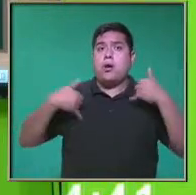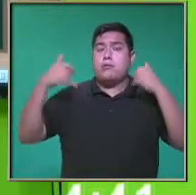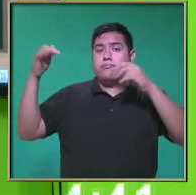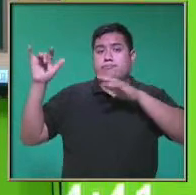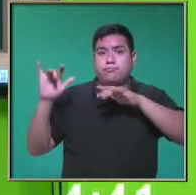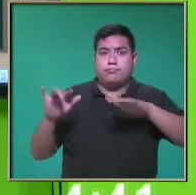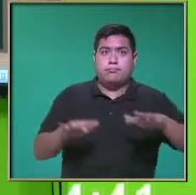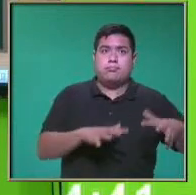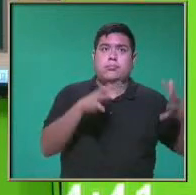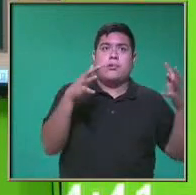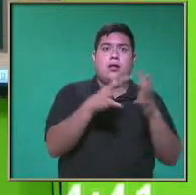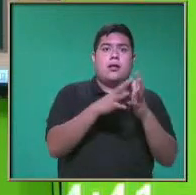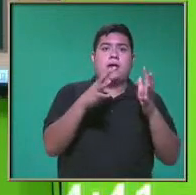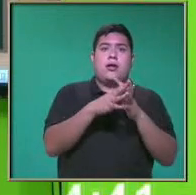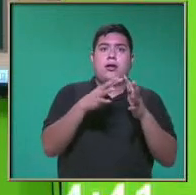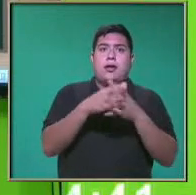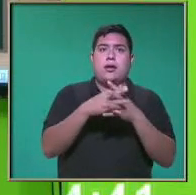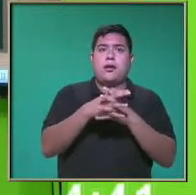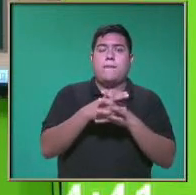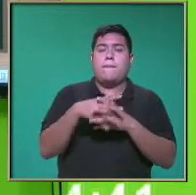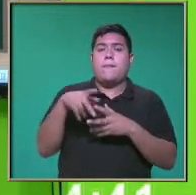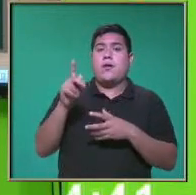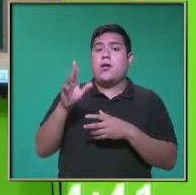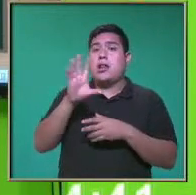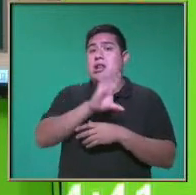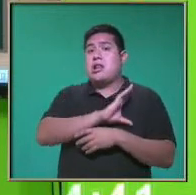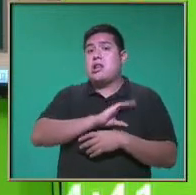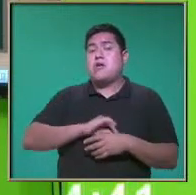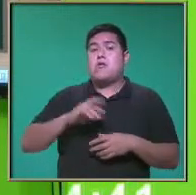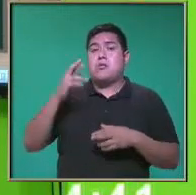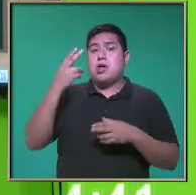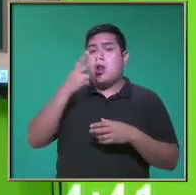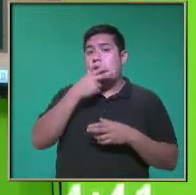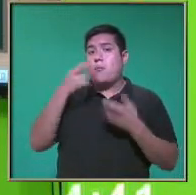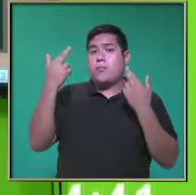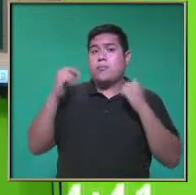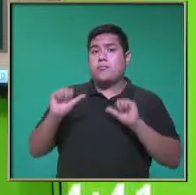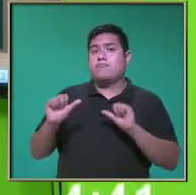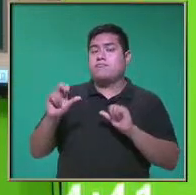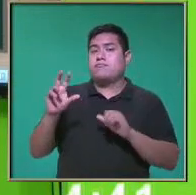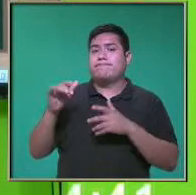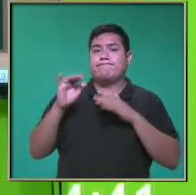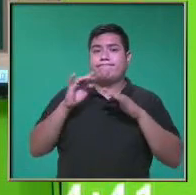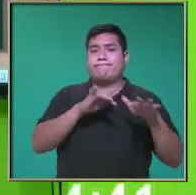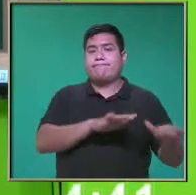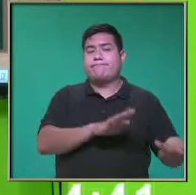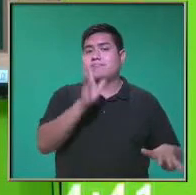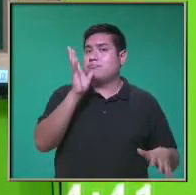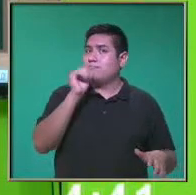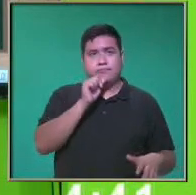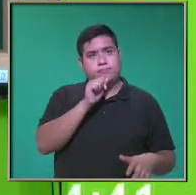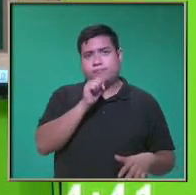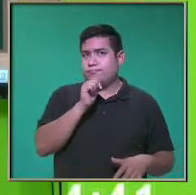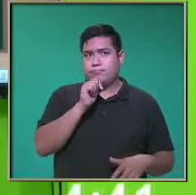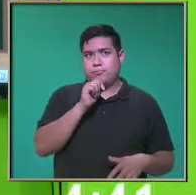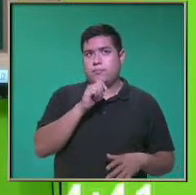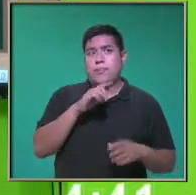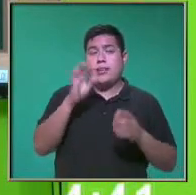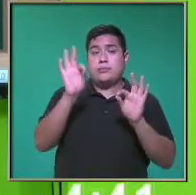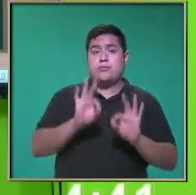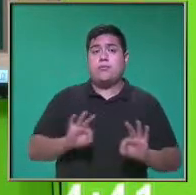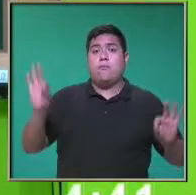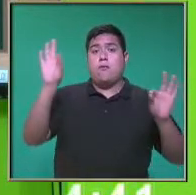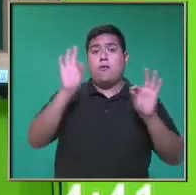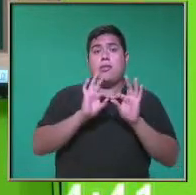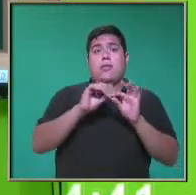guerra, a excepción de el hijo del granjero. So I invite you to decide or identify in every story